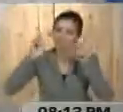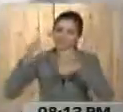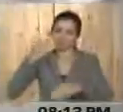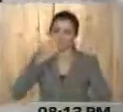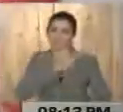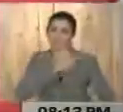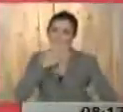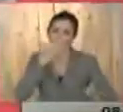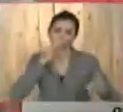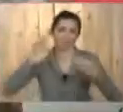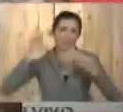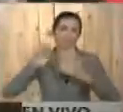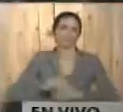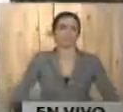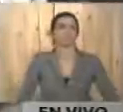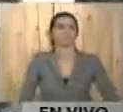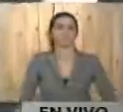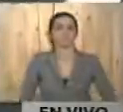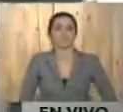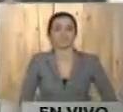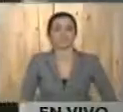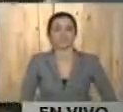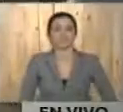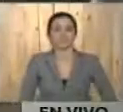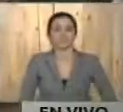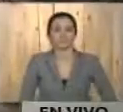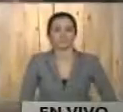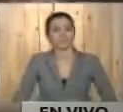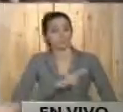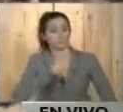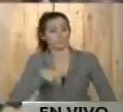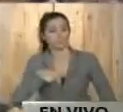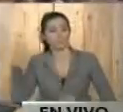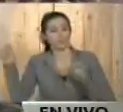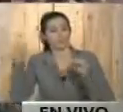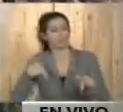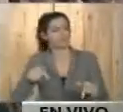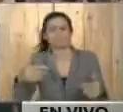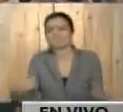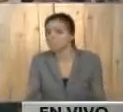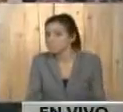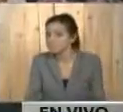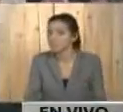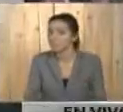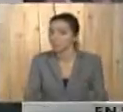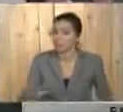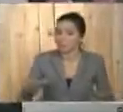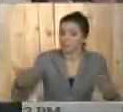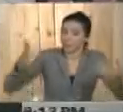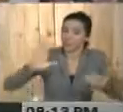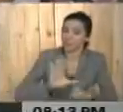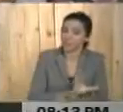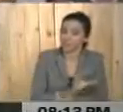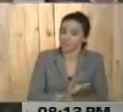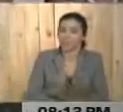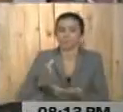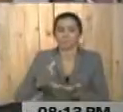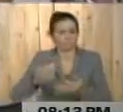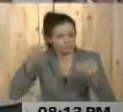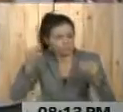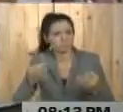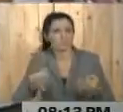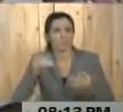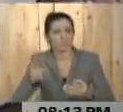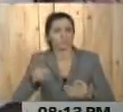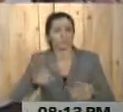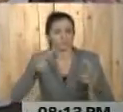Hugo Rafael Chávez Frías. Nosotros estamos aquí porque la canción necesaria tiene que ser